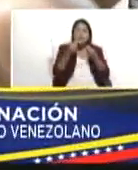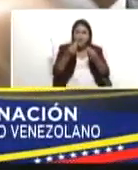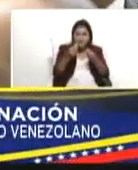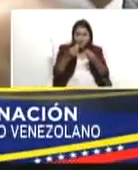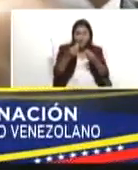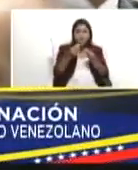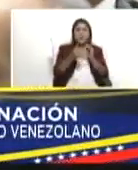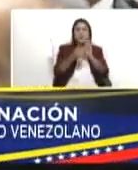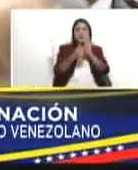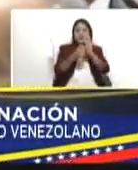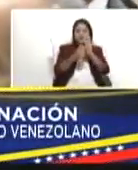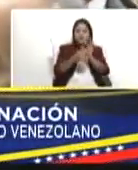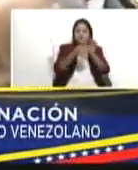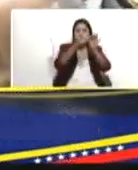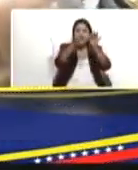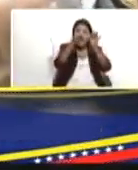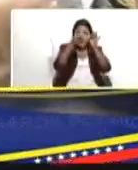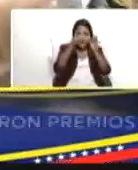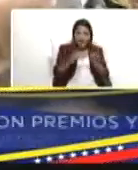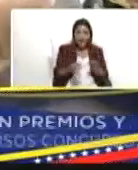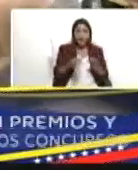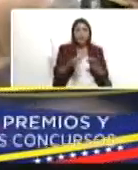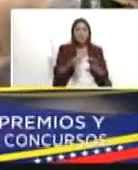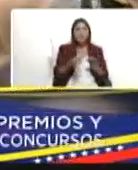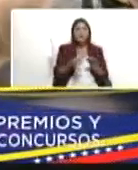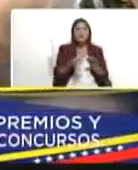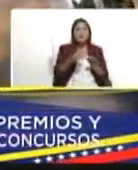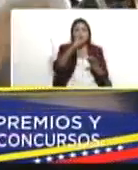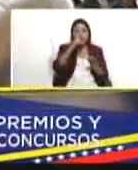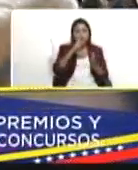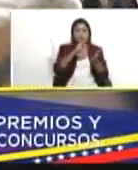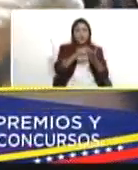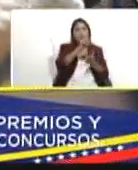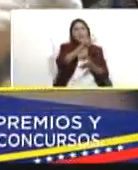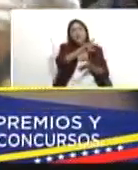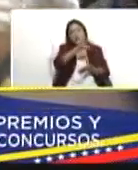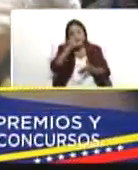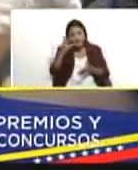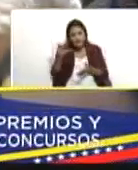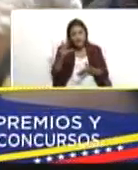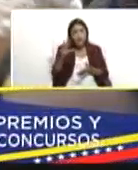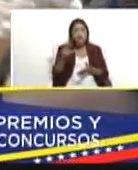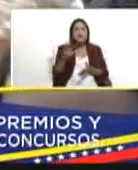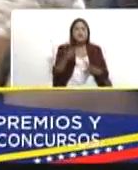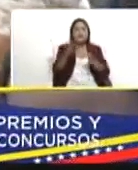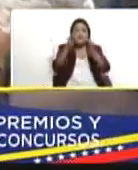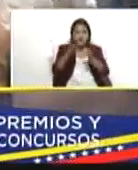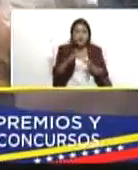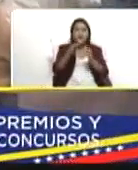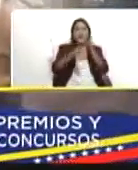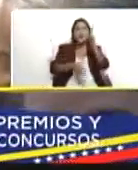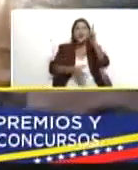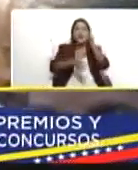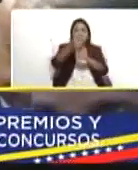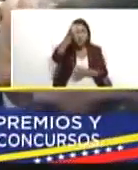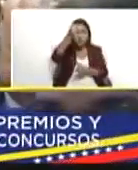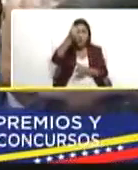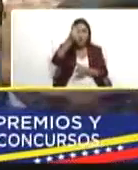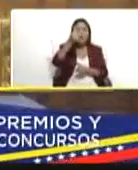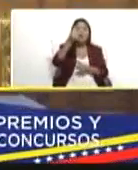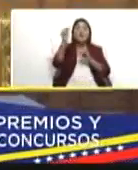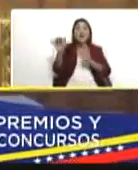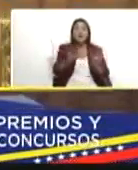declarara Precisamente en el año 2023 logramos logramos la declaración de la